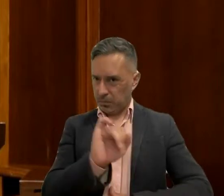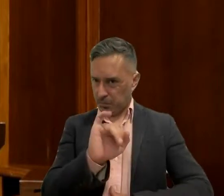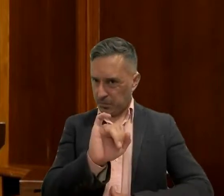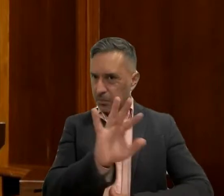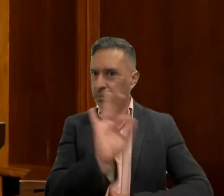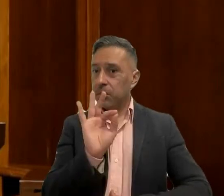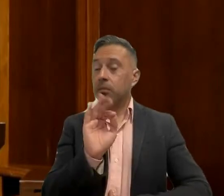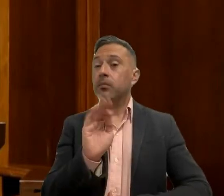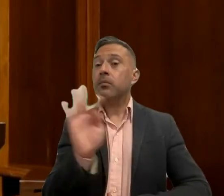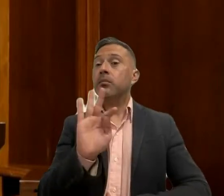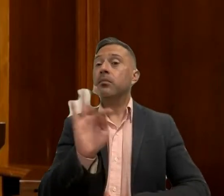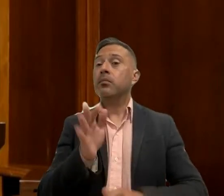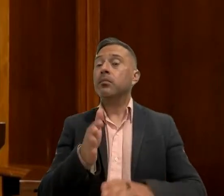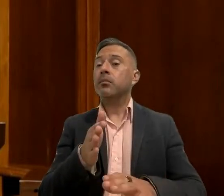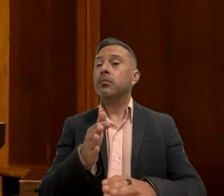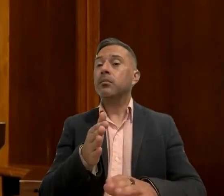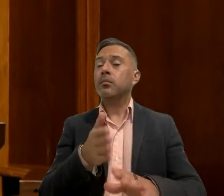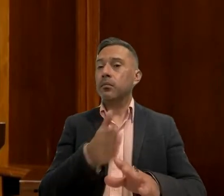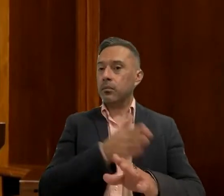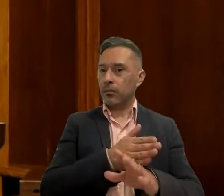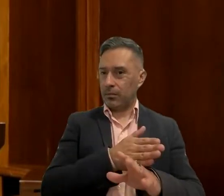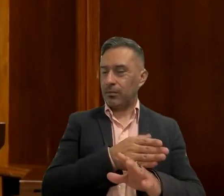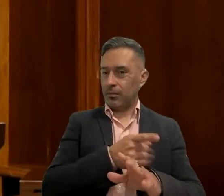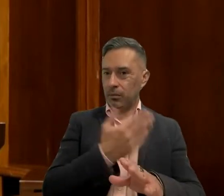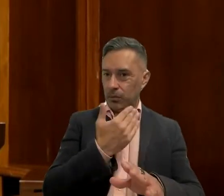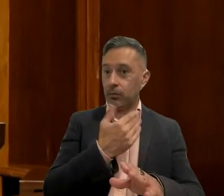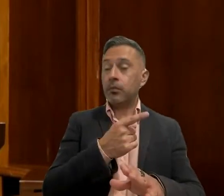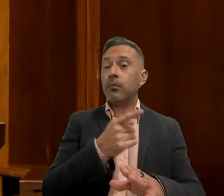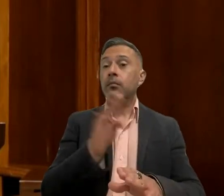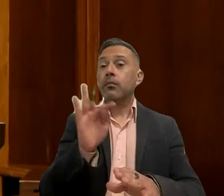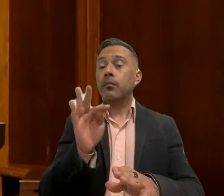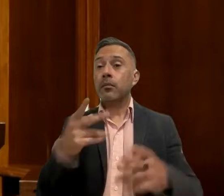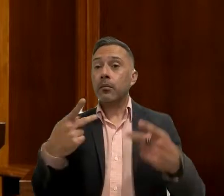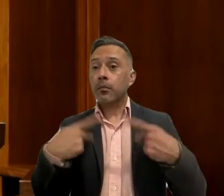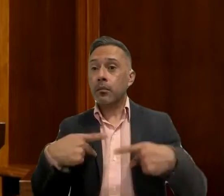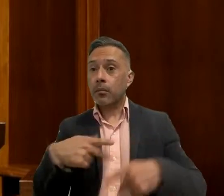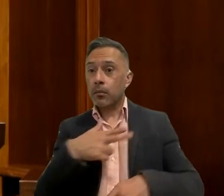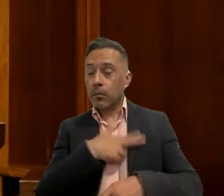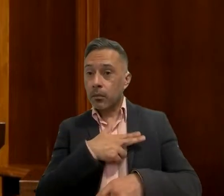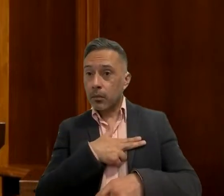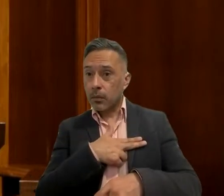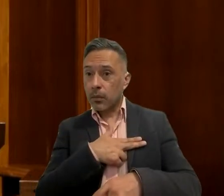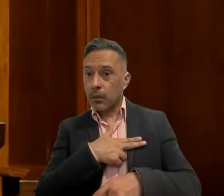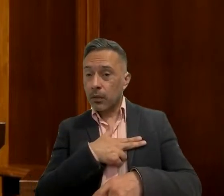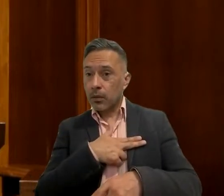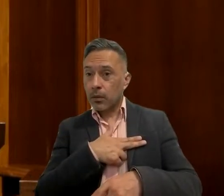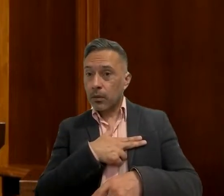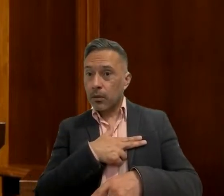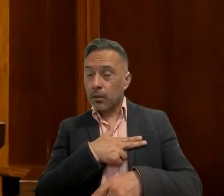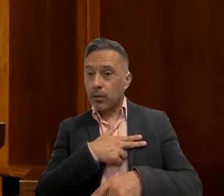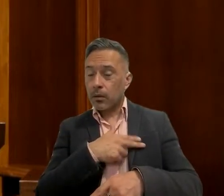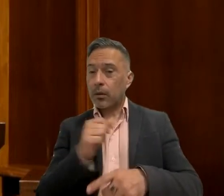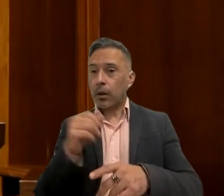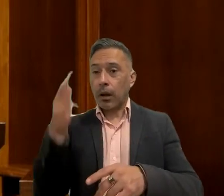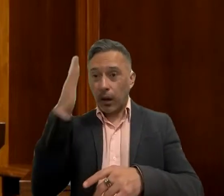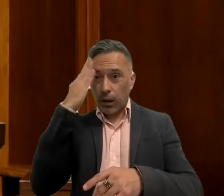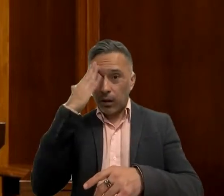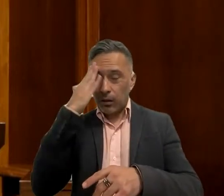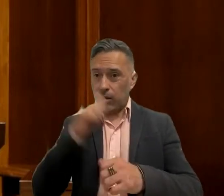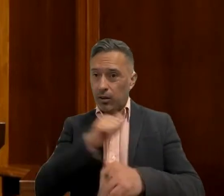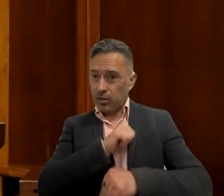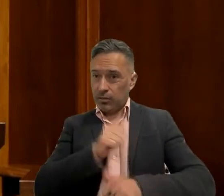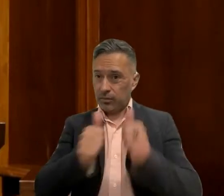estado en ejercicio, pero las personas diputadas propietarias no podrán ser electas para el periodo inmediato con el carácter